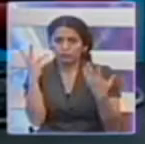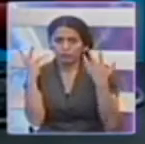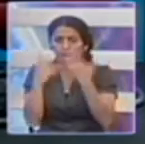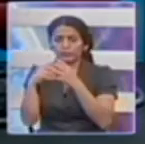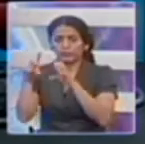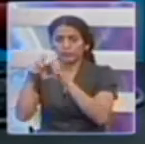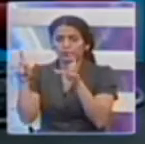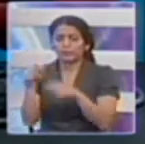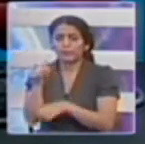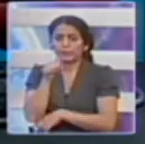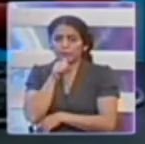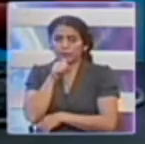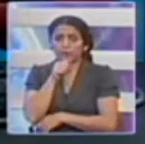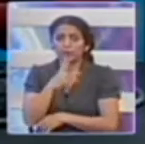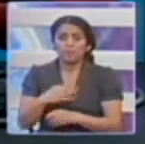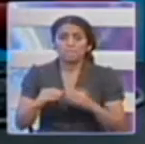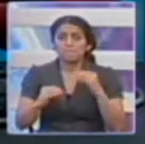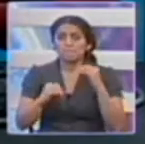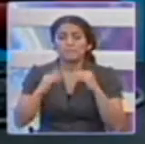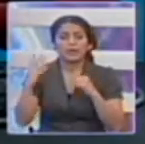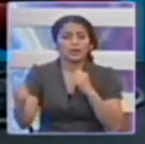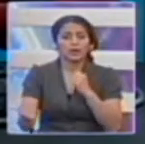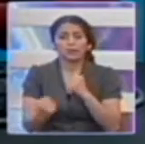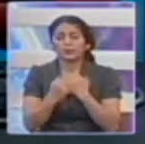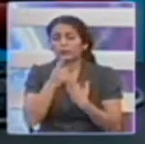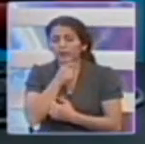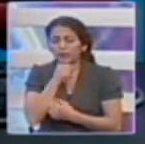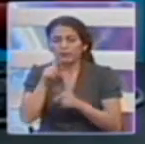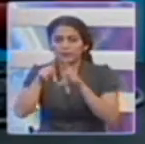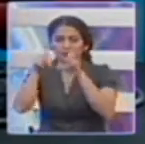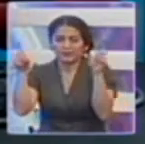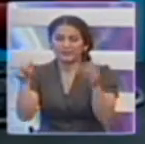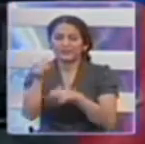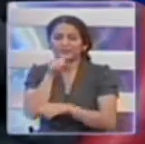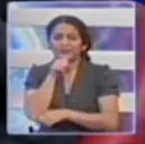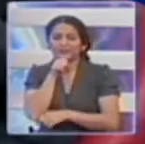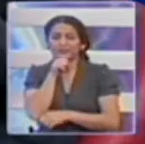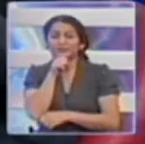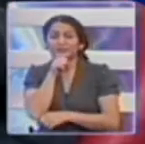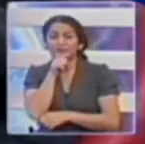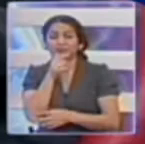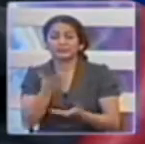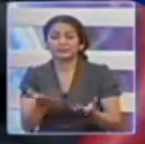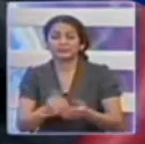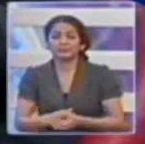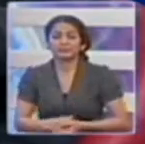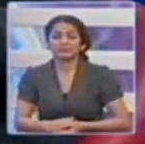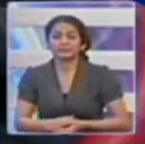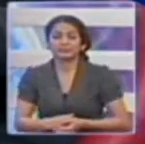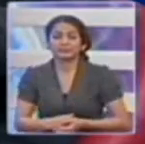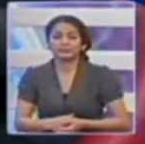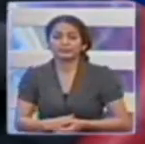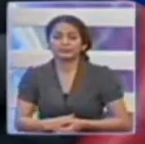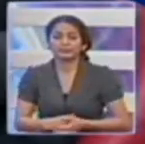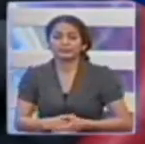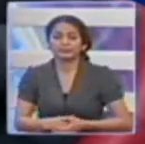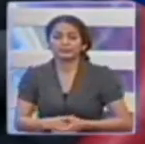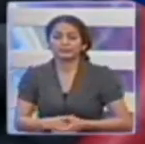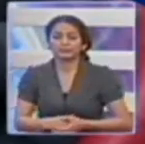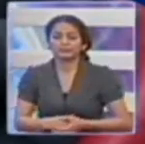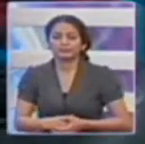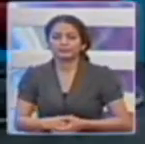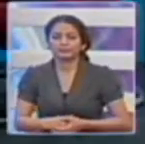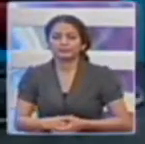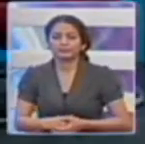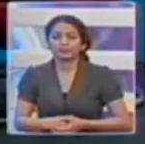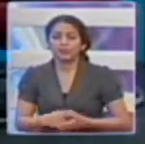un mecanismo o un neto que más bien resulta en distorsiones en la economía, cuando el sector estatal no puede generar puestos de trabajo como tal,